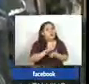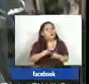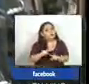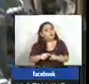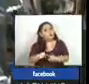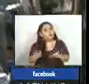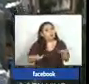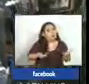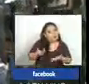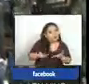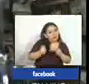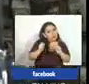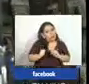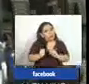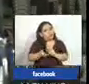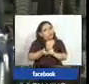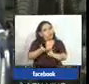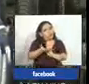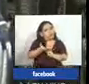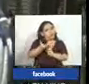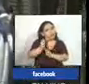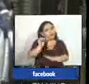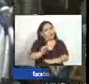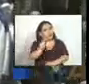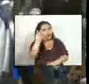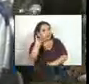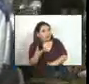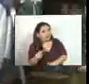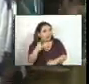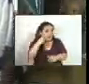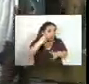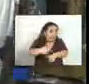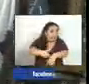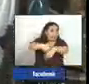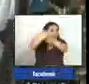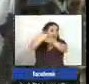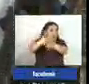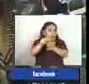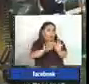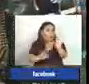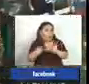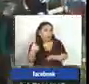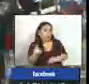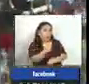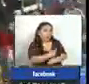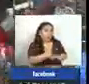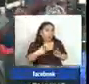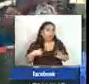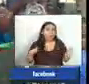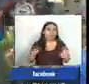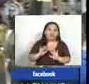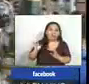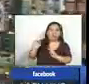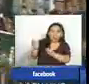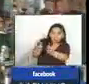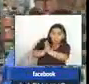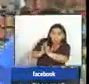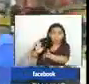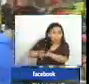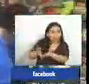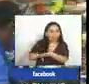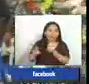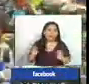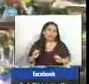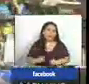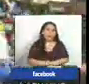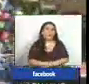el comercio salga a flote al menos para las celebraciones virtuales algunos de ellos optaron por no solicitar producto adicional a sus